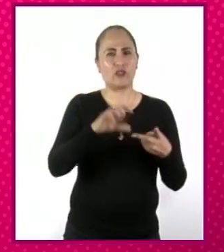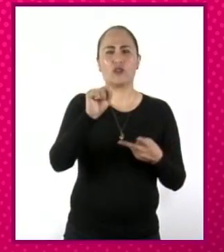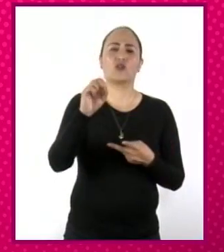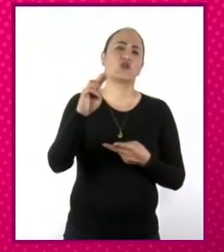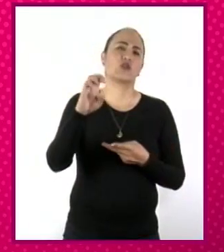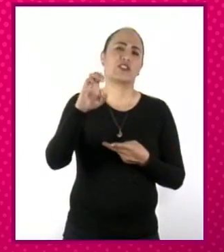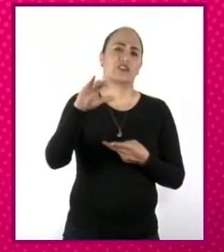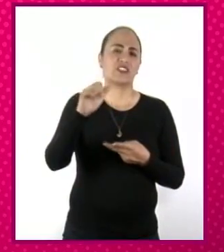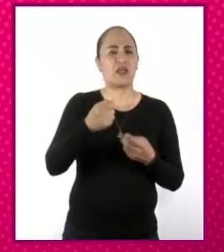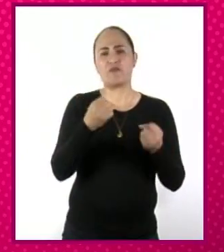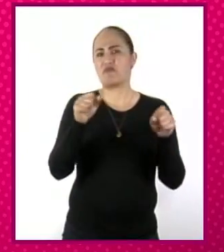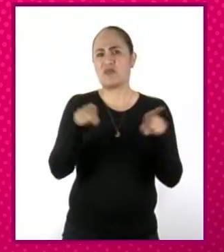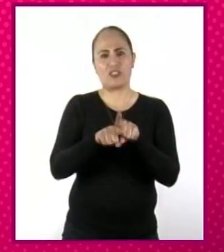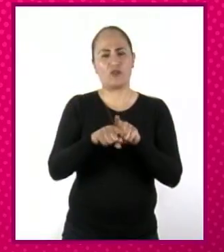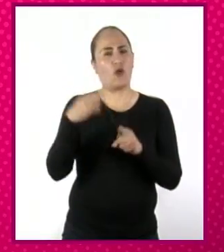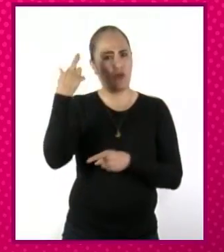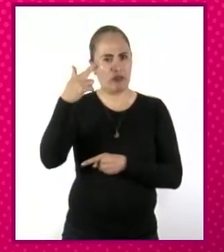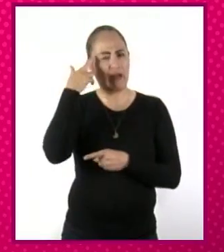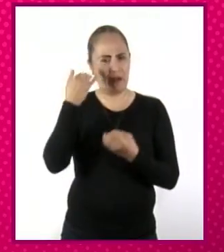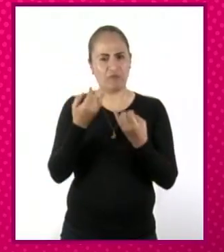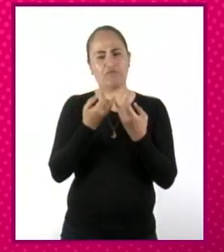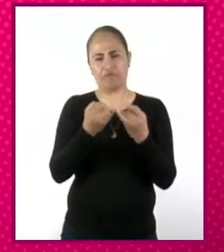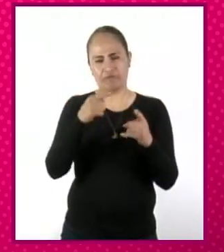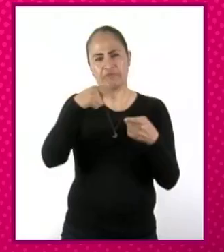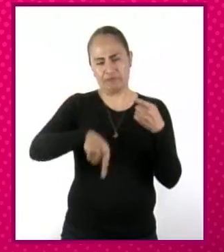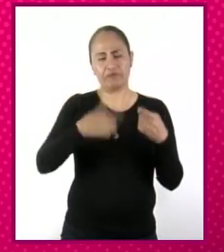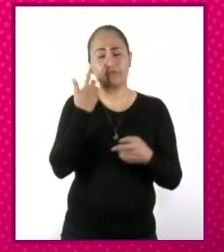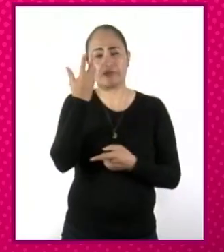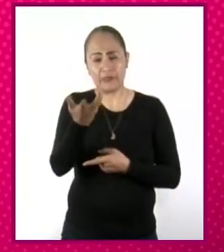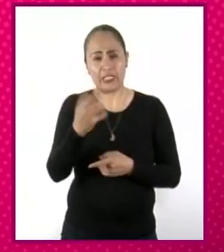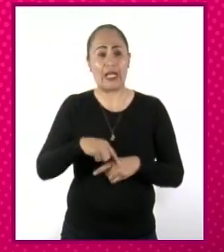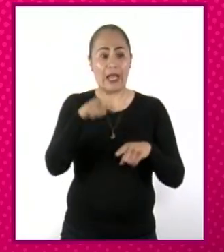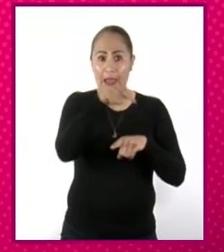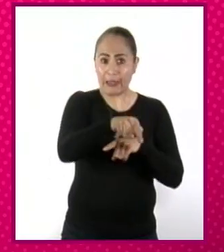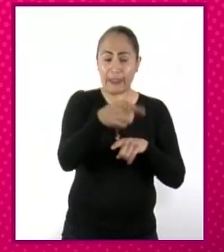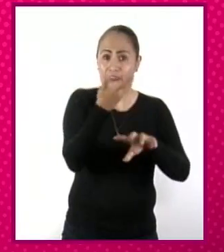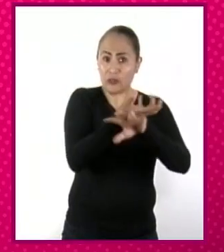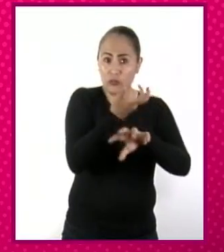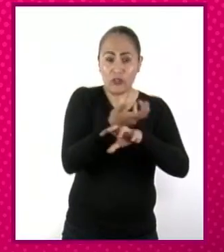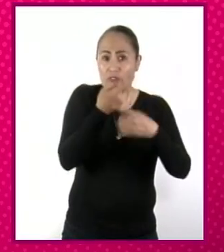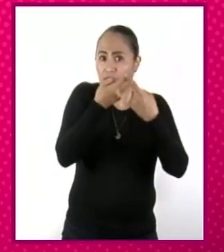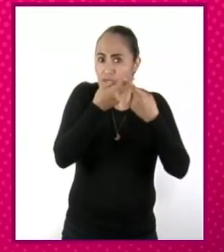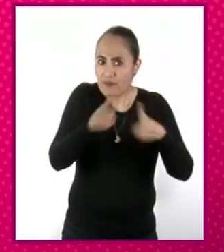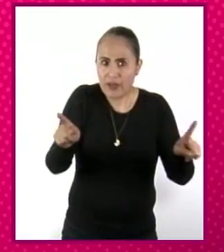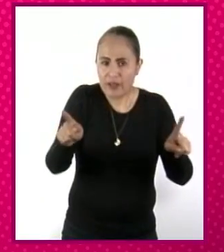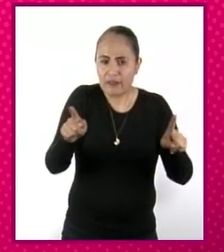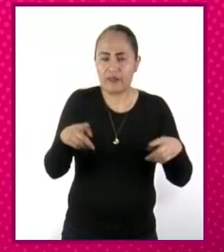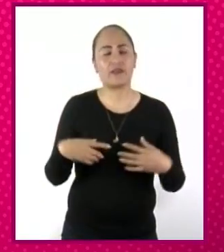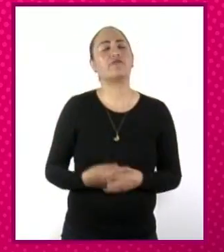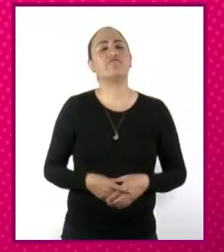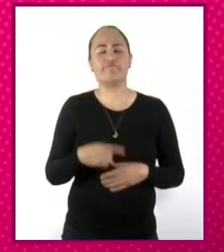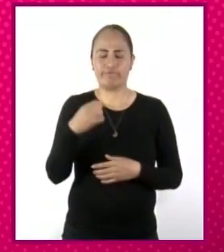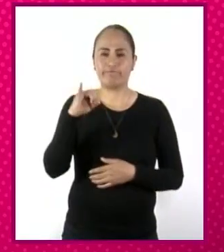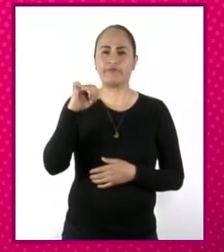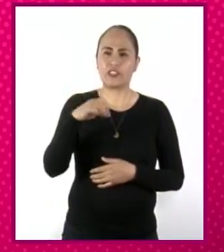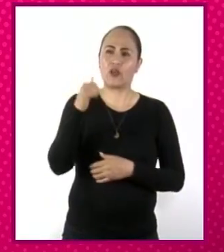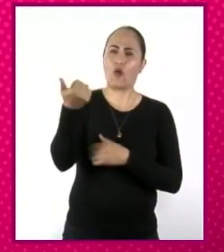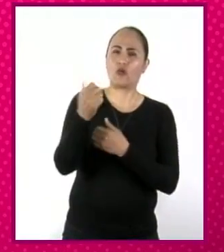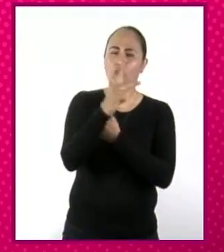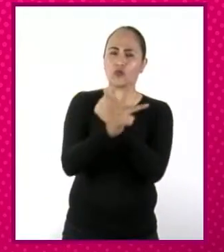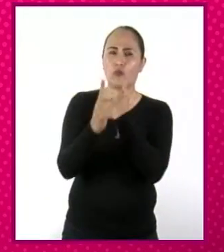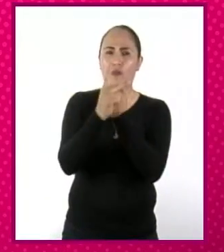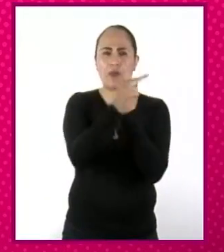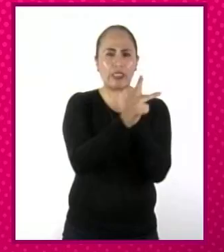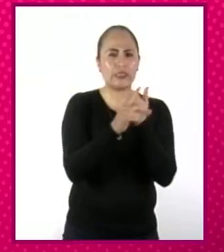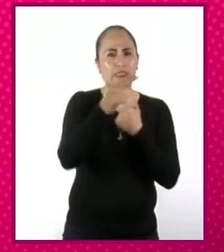monarquía. Entonces, el hecho de que Estados Unidos presente ante el mundo esta nueva forma de organización va a inspirar, por ejemplo, a los países que obtengan